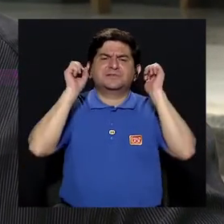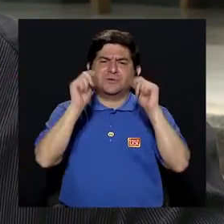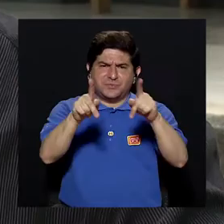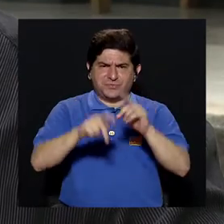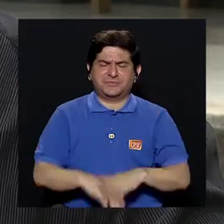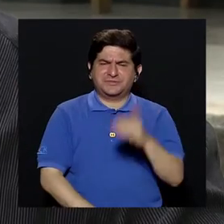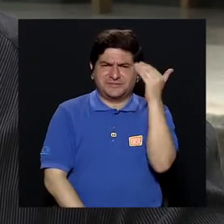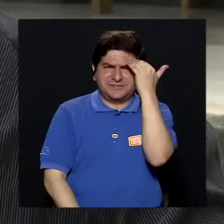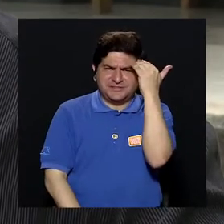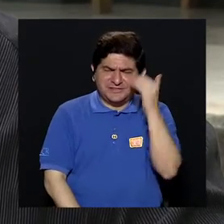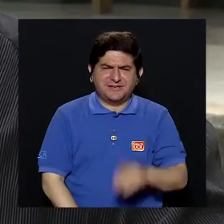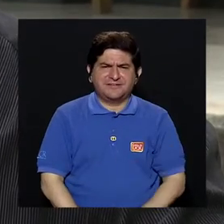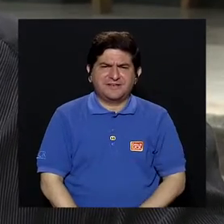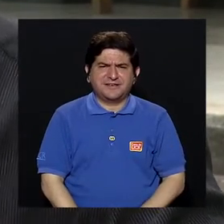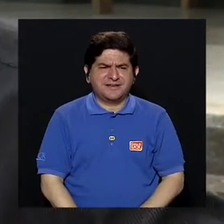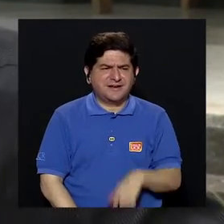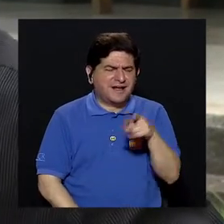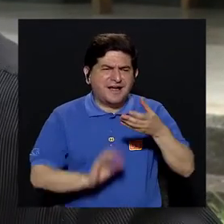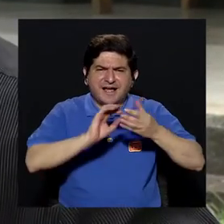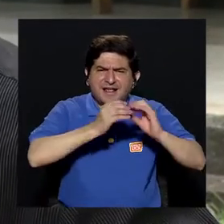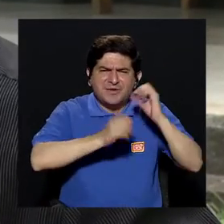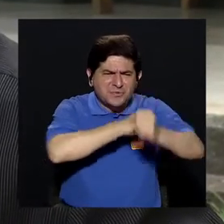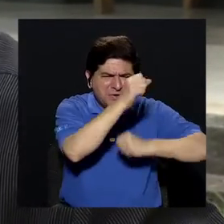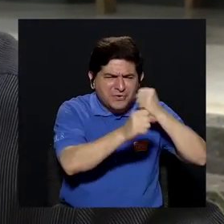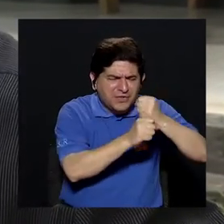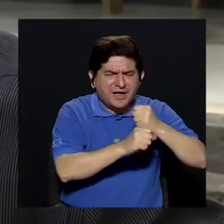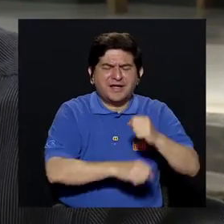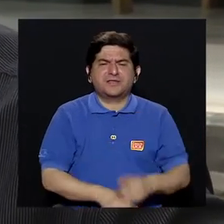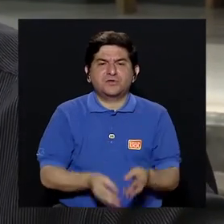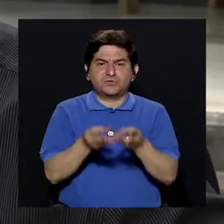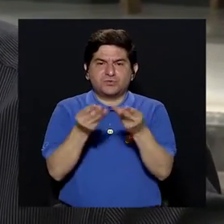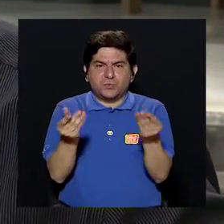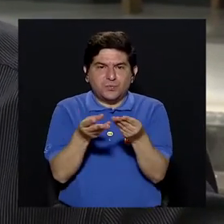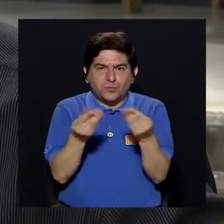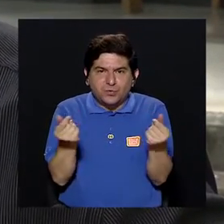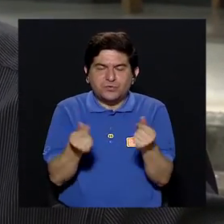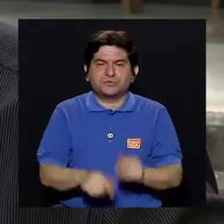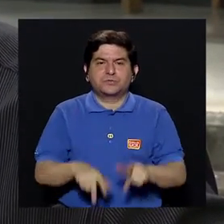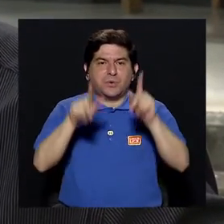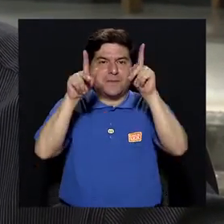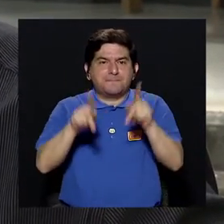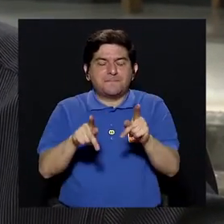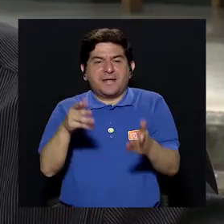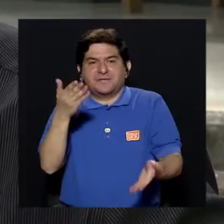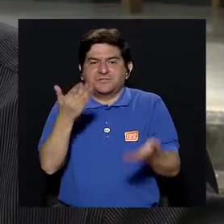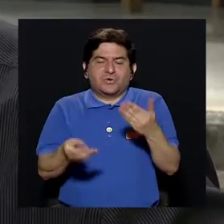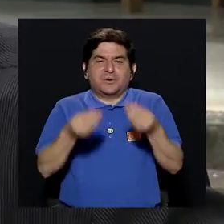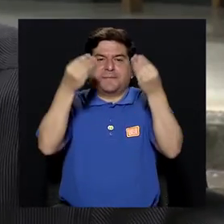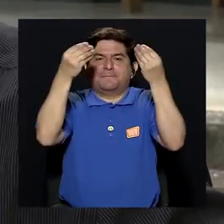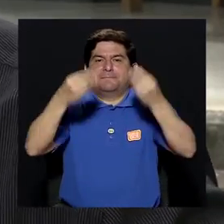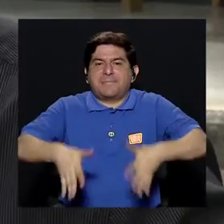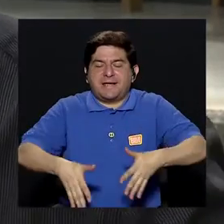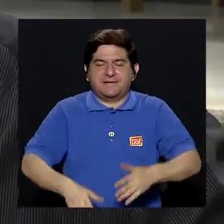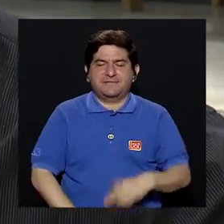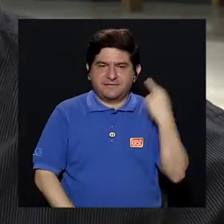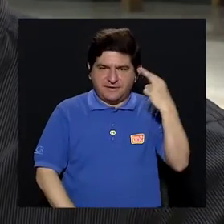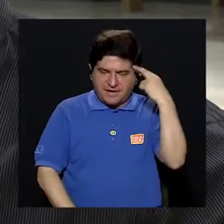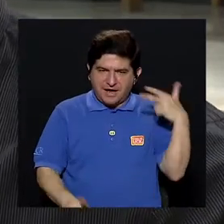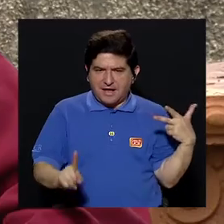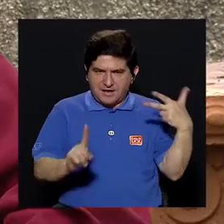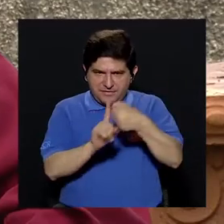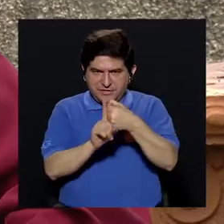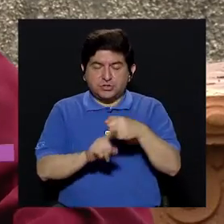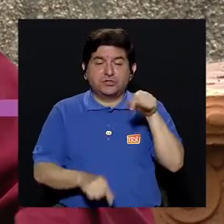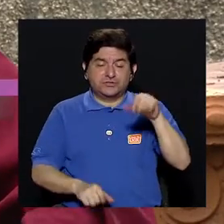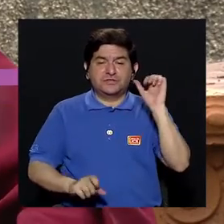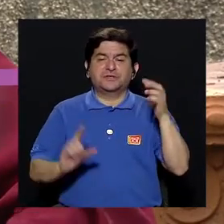permiten conocer la cantidad de años productivos que una persona puede perder a causa de un accidente.